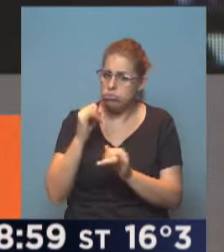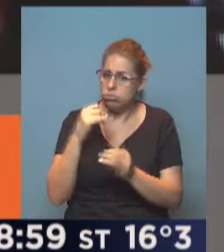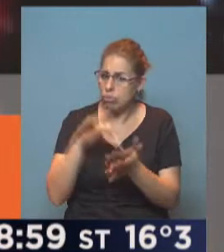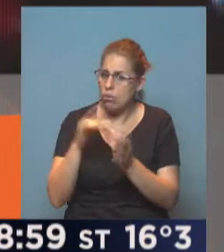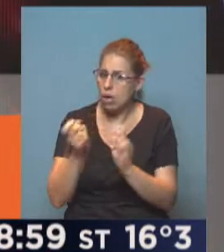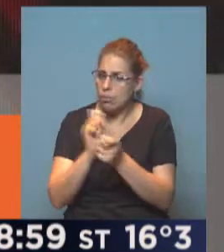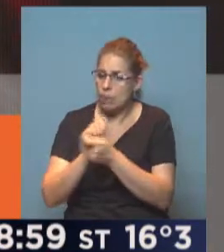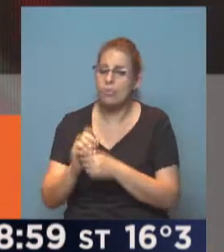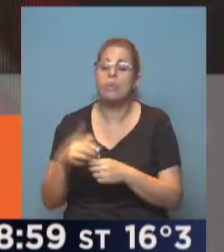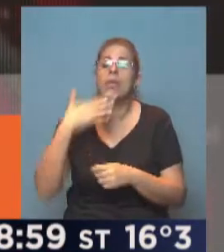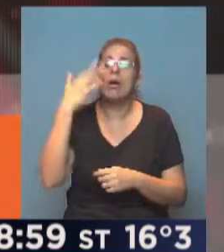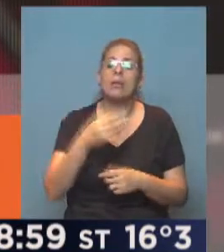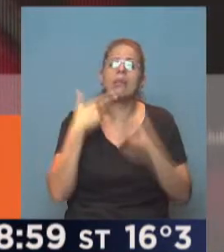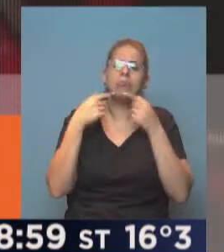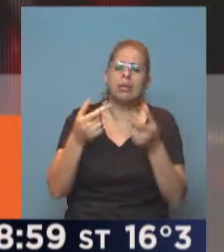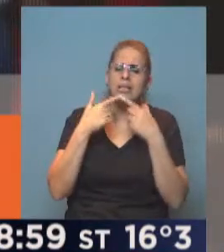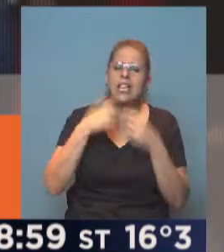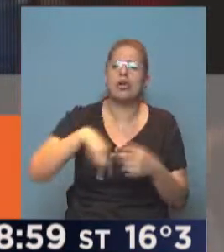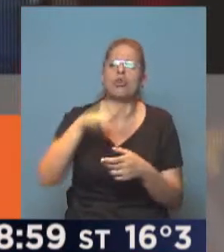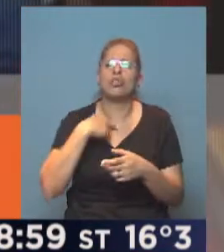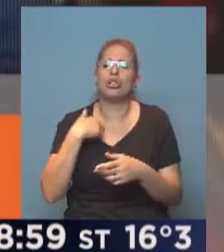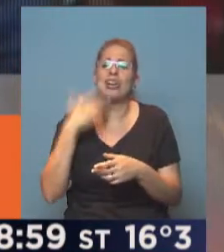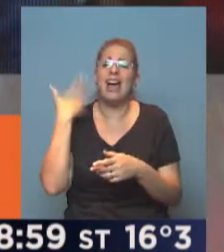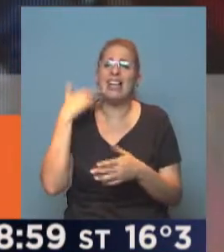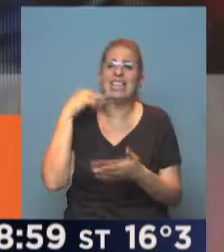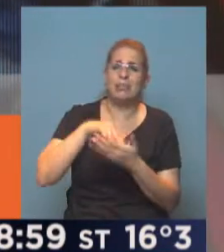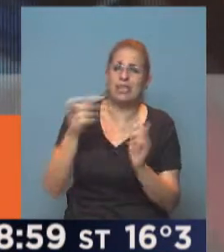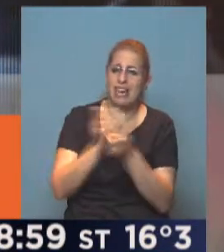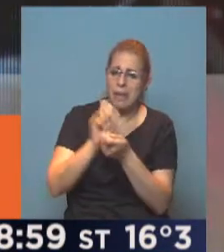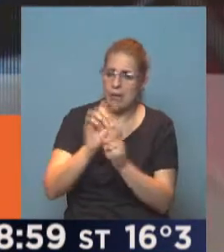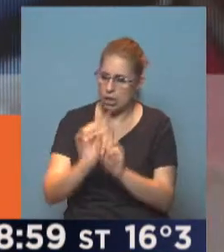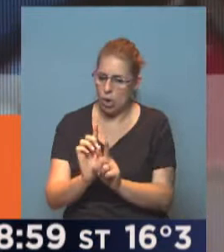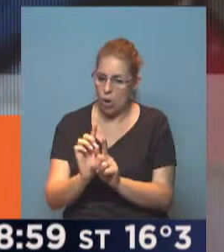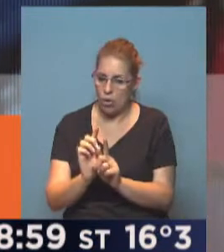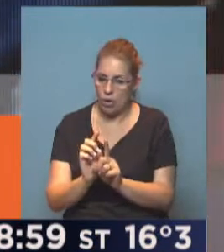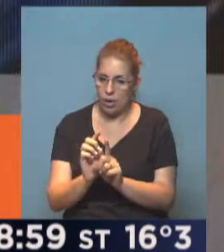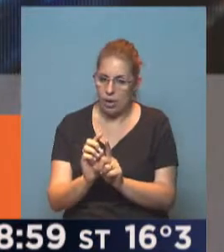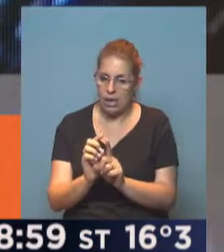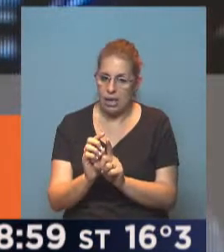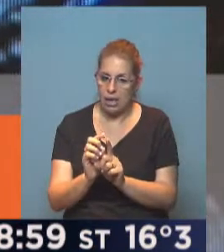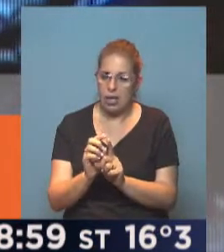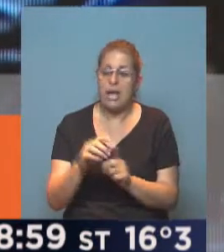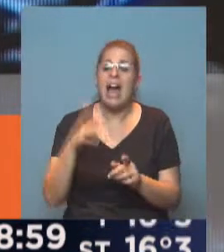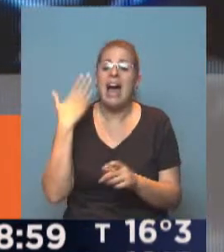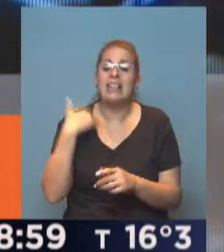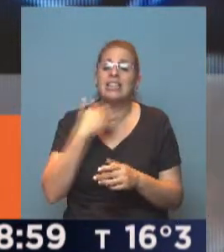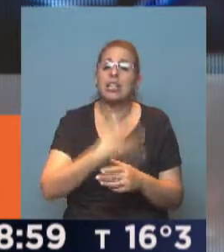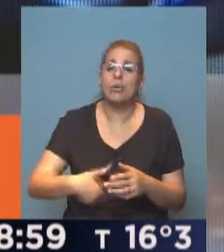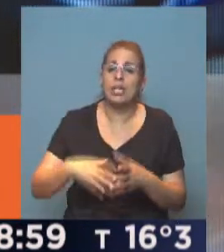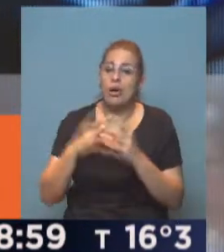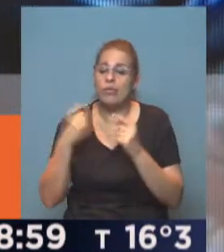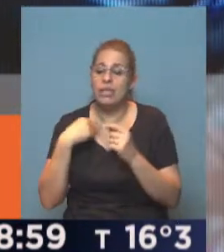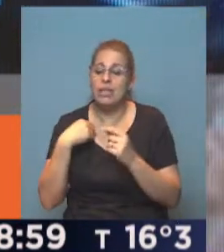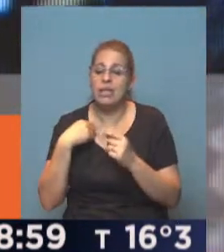Ahora, la verdad que quejarse de que nosotros nos actualizamos cuando realmente, cuando dejamos el gobierno, tributaban más o menos 1 millón